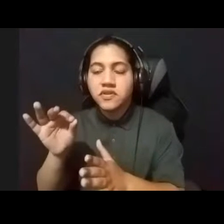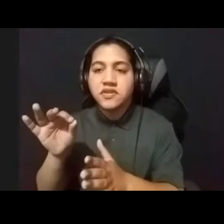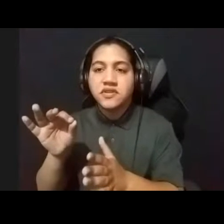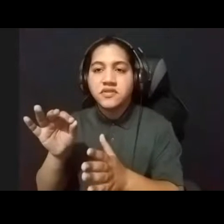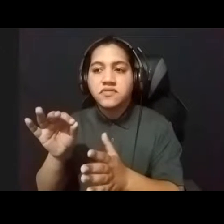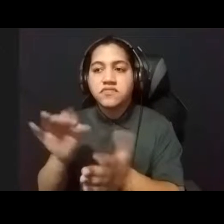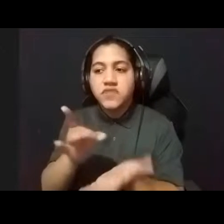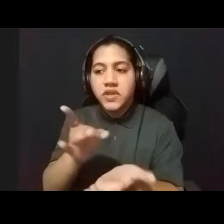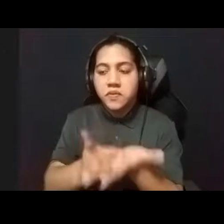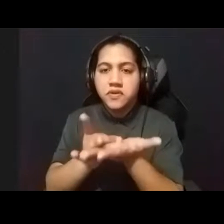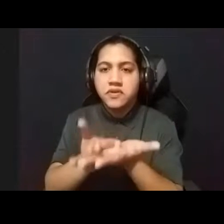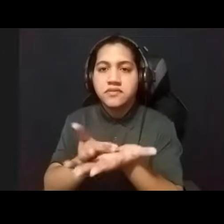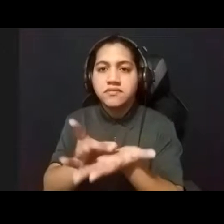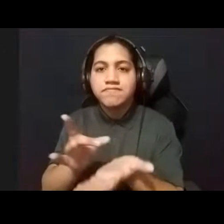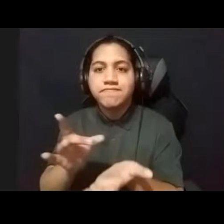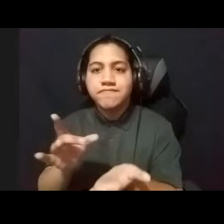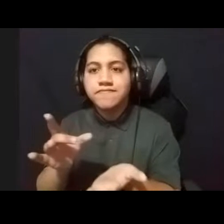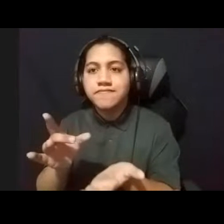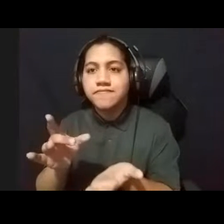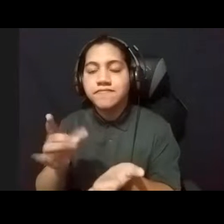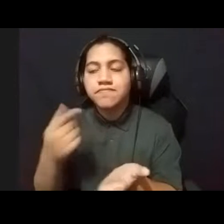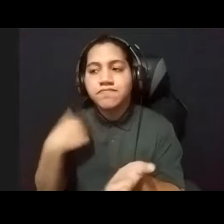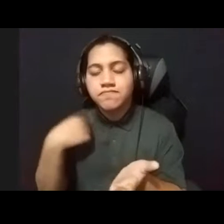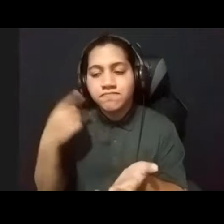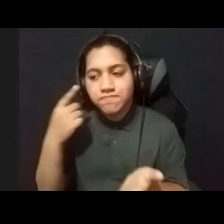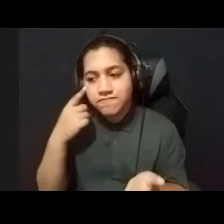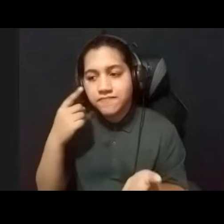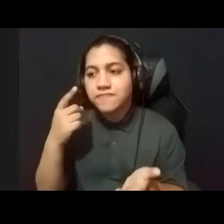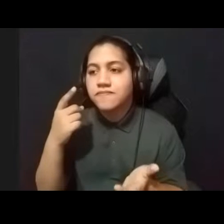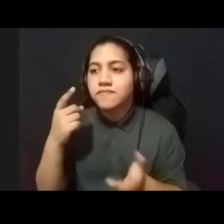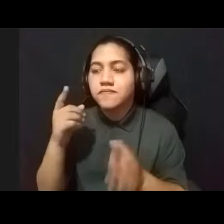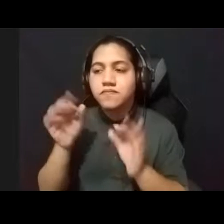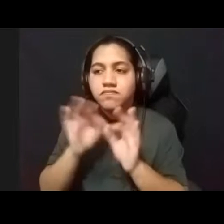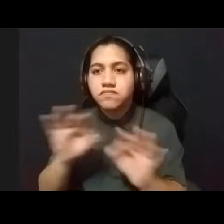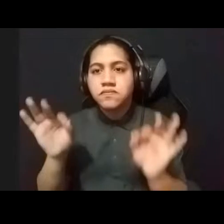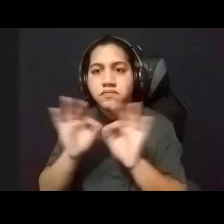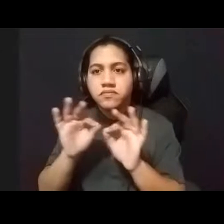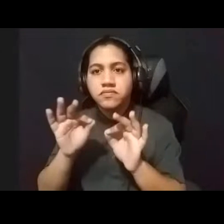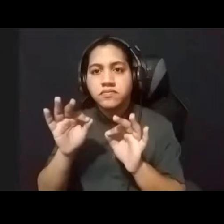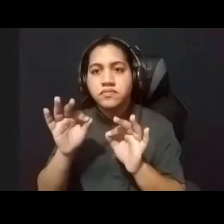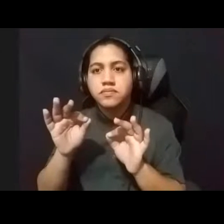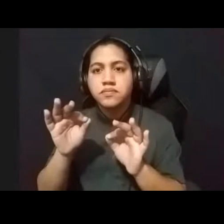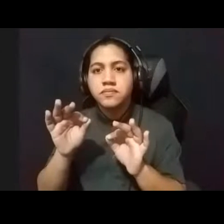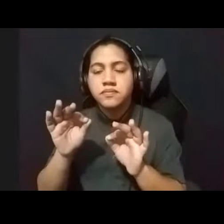me supongo que era algo muy importante porque